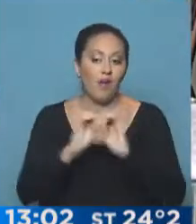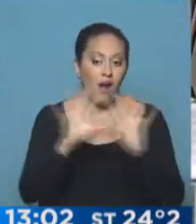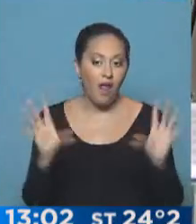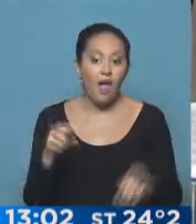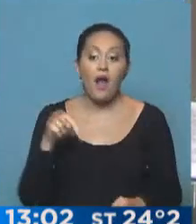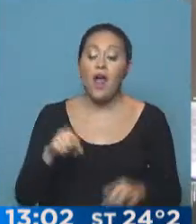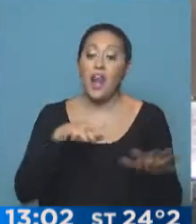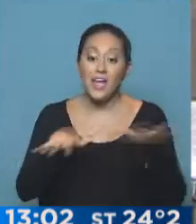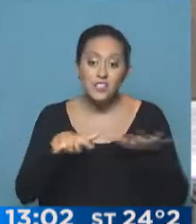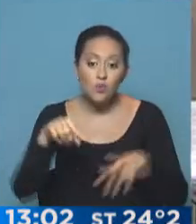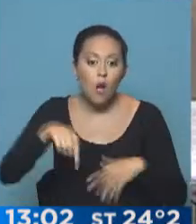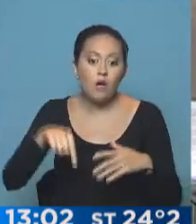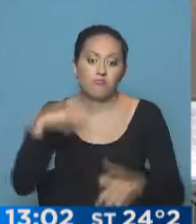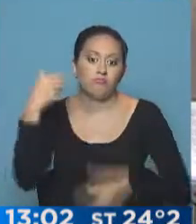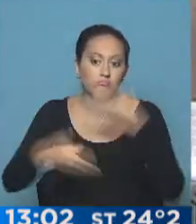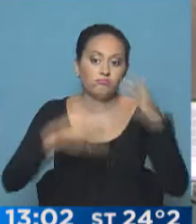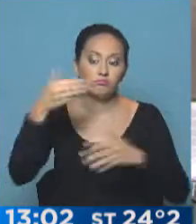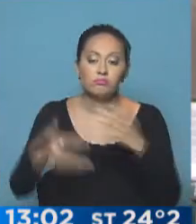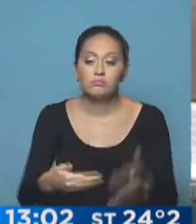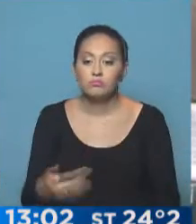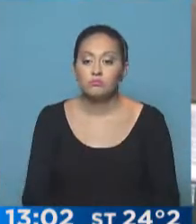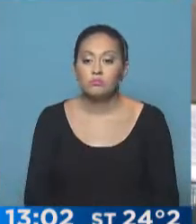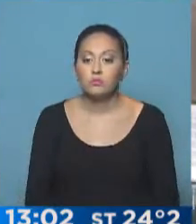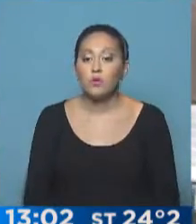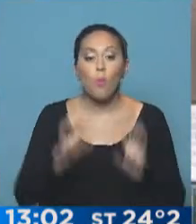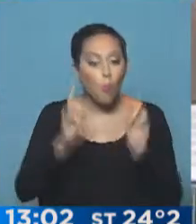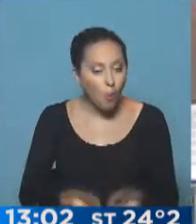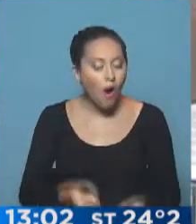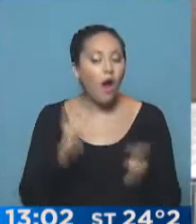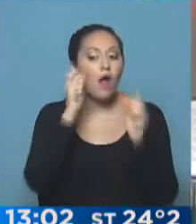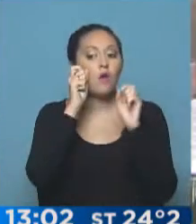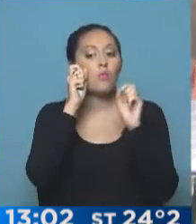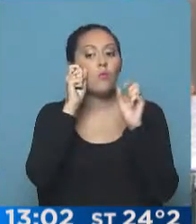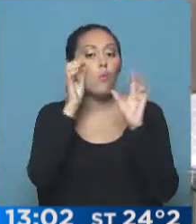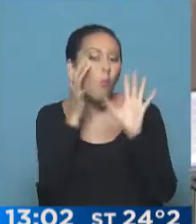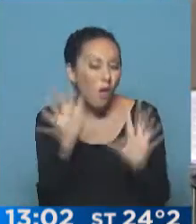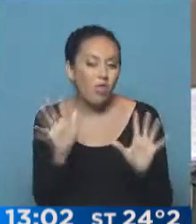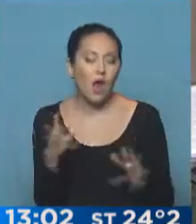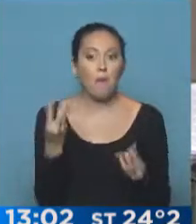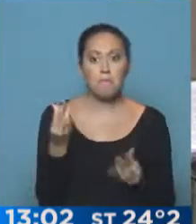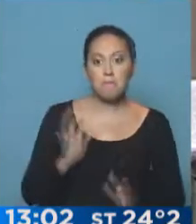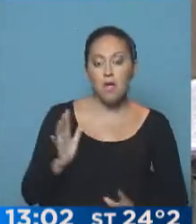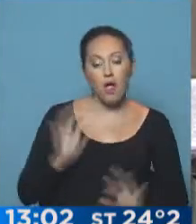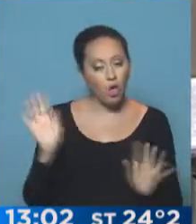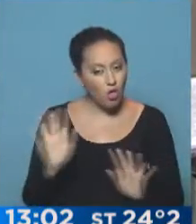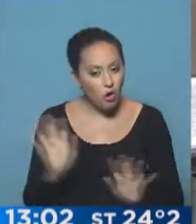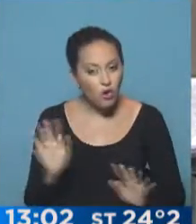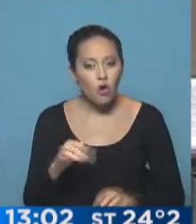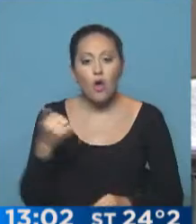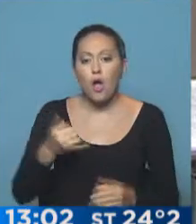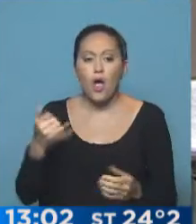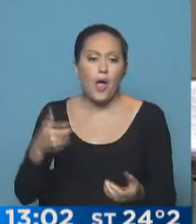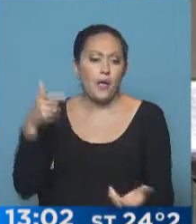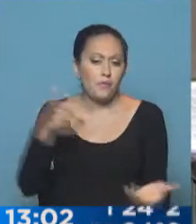avanzar en nuestro país respecto del dengue pero que hay que tener cuidado y no miedo y puso en marcha un cronograma de fumigación en las plazas